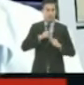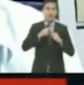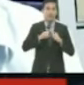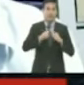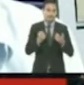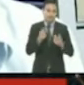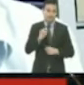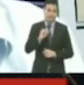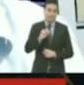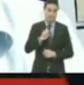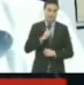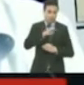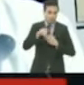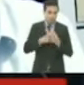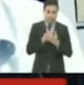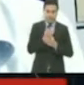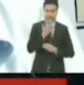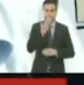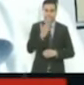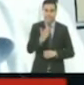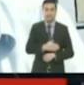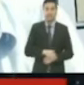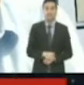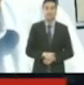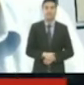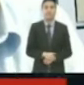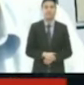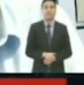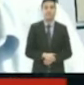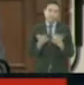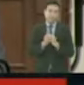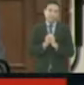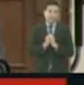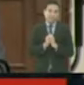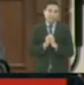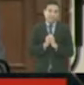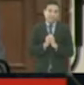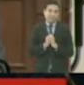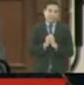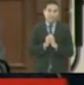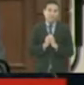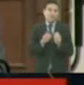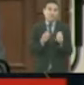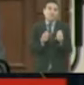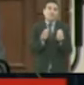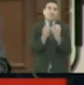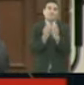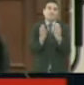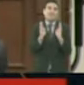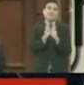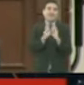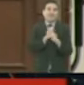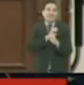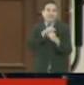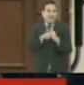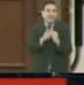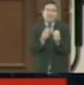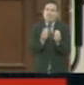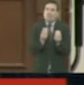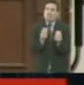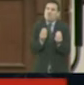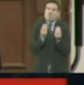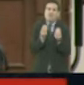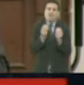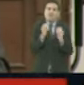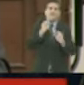seguir atacándolos. Y yo creo que la consulta, si se reúnen las firmas, se va a organizar con poco dinero. Y desafortunadamente